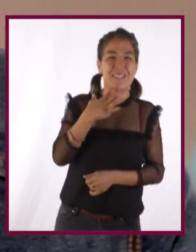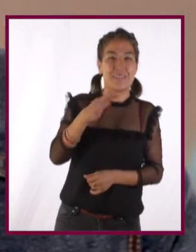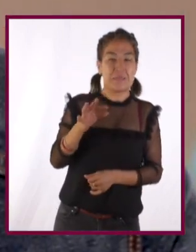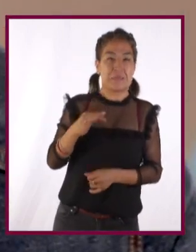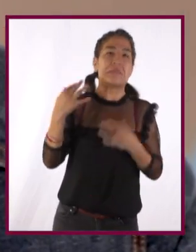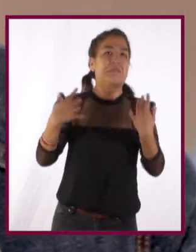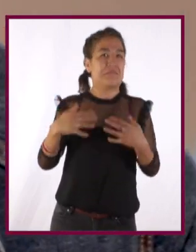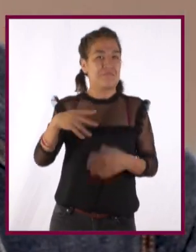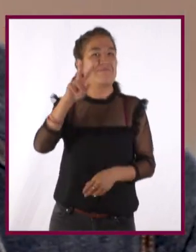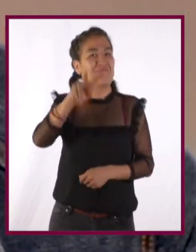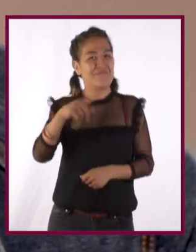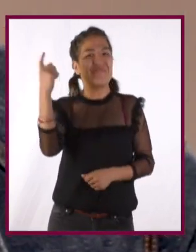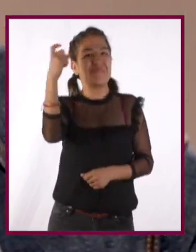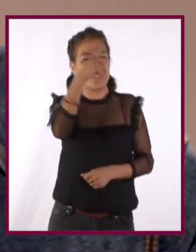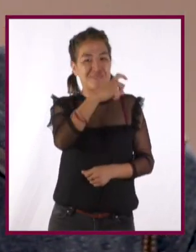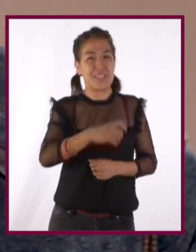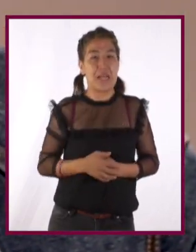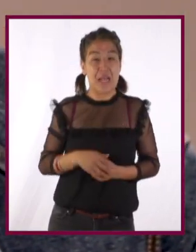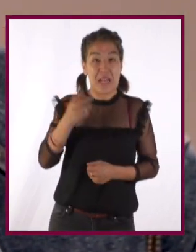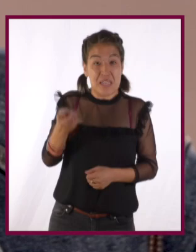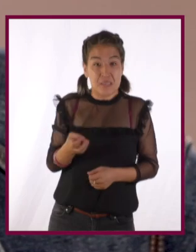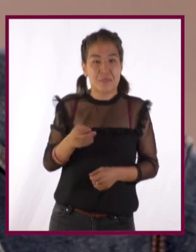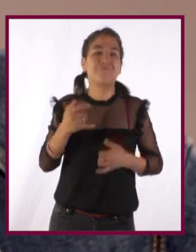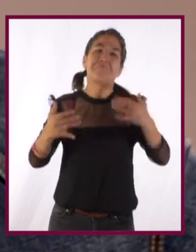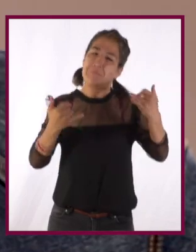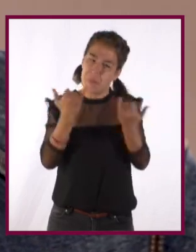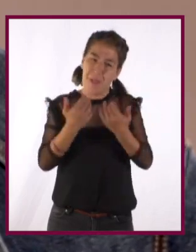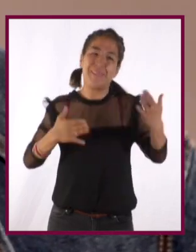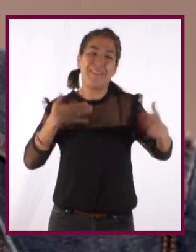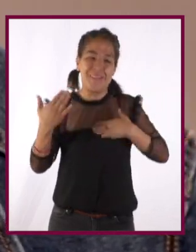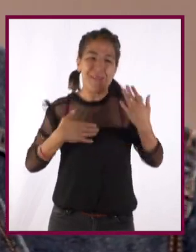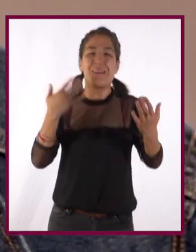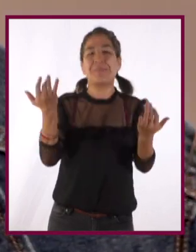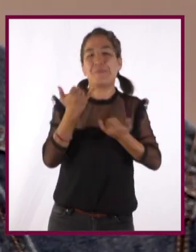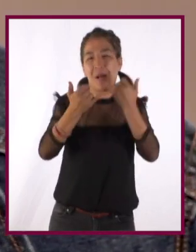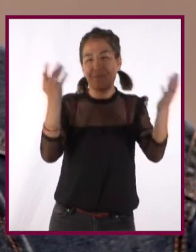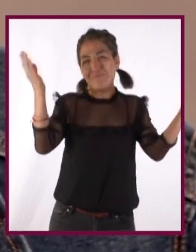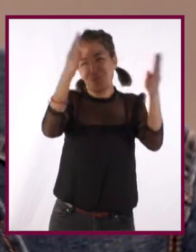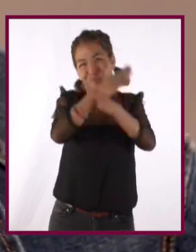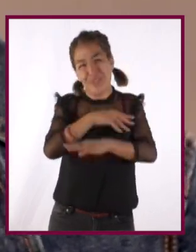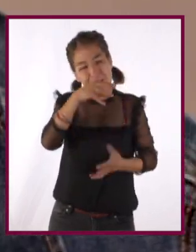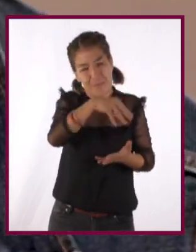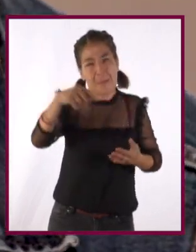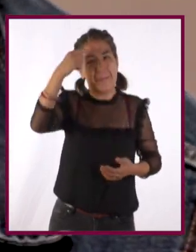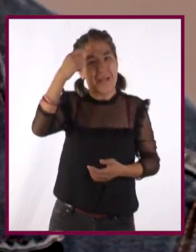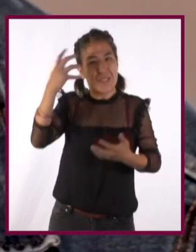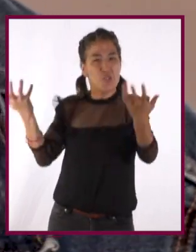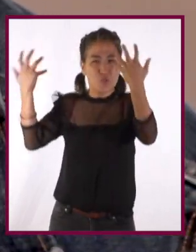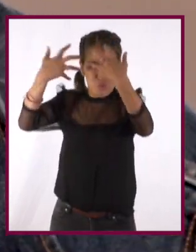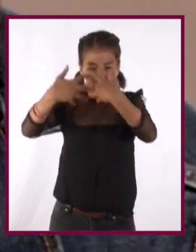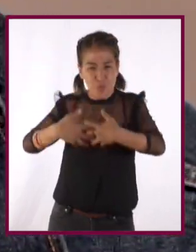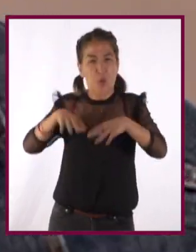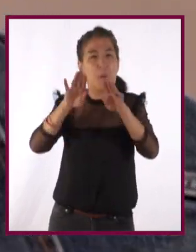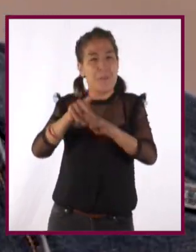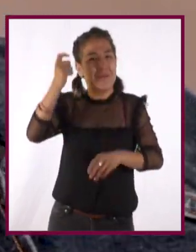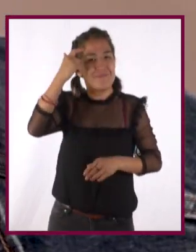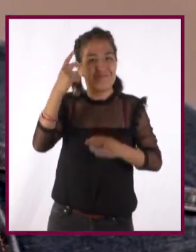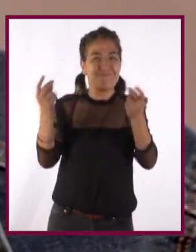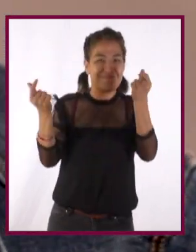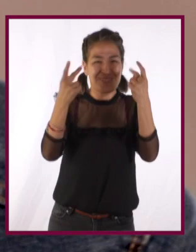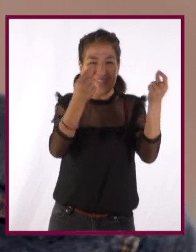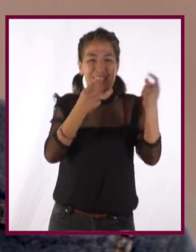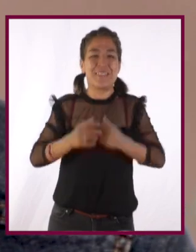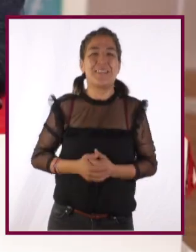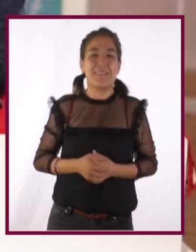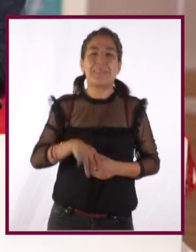parezca simple, puede ser más complejo, ¿eh? Y no por eso deja de ser divertido y un buen pasatiempo. Sobre todo este tipo de juegos nos ayuda a